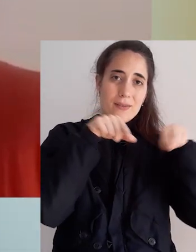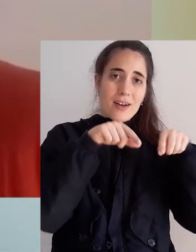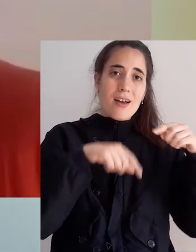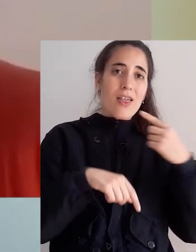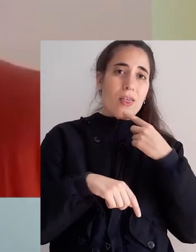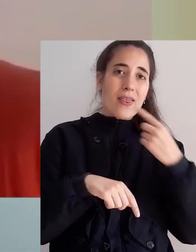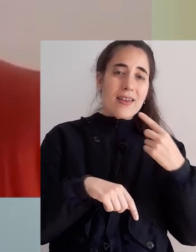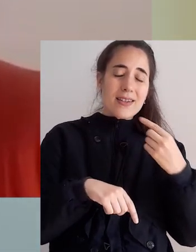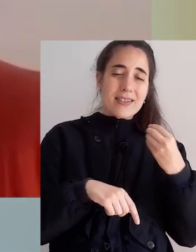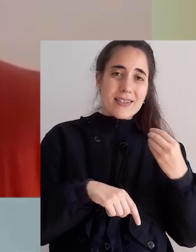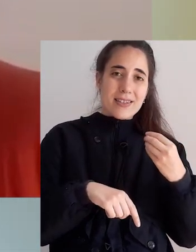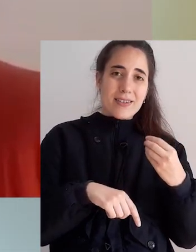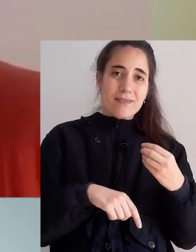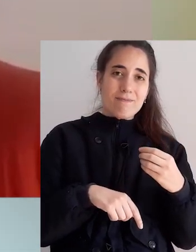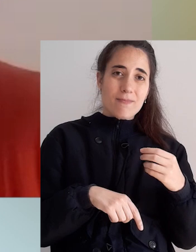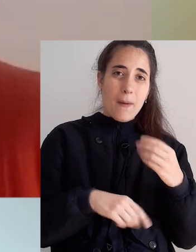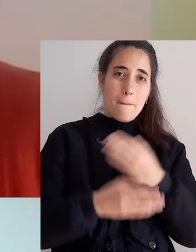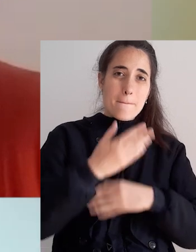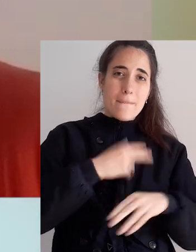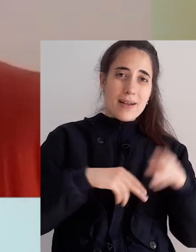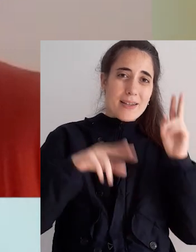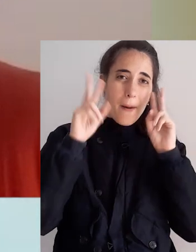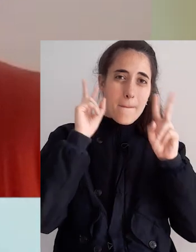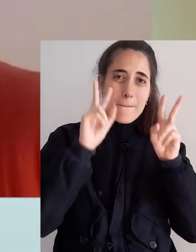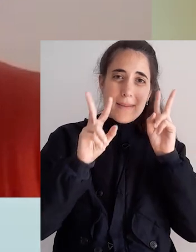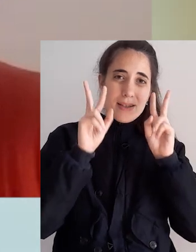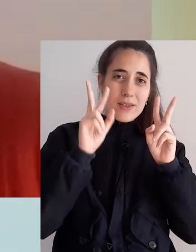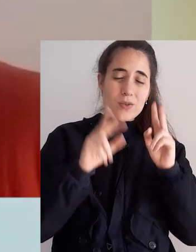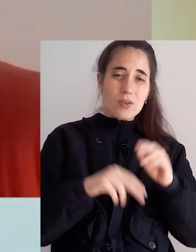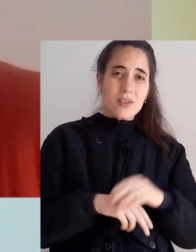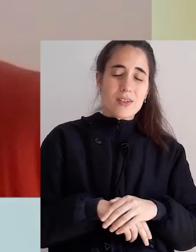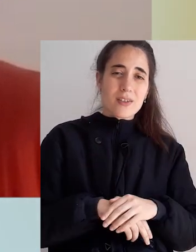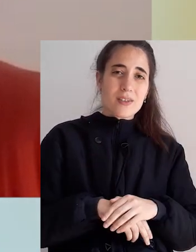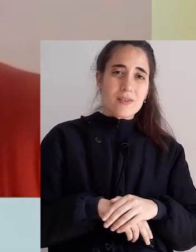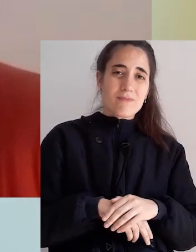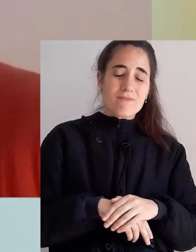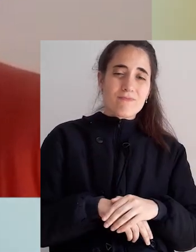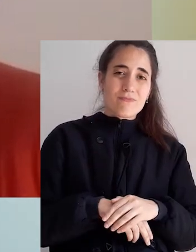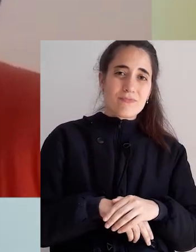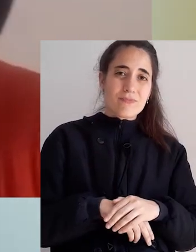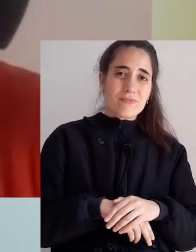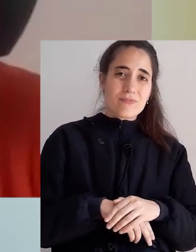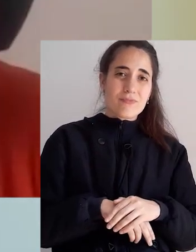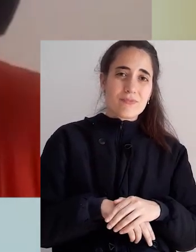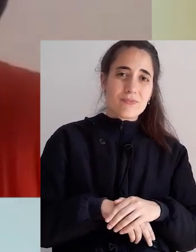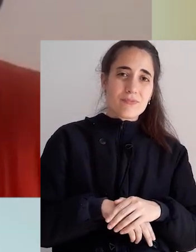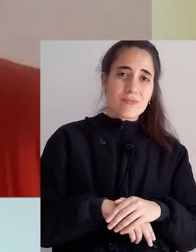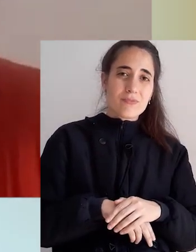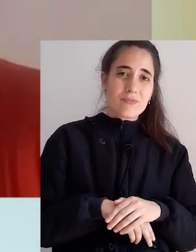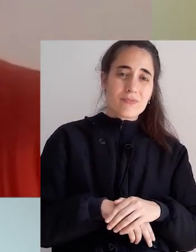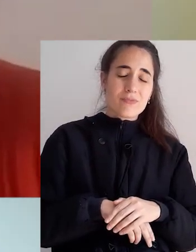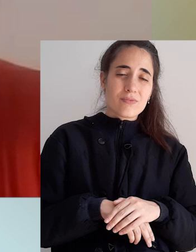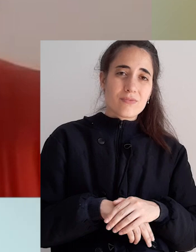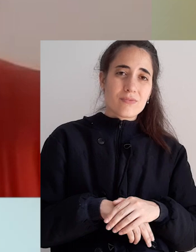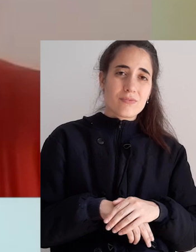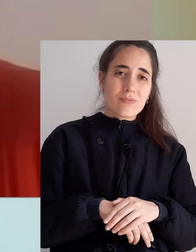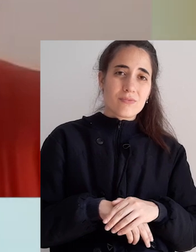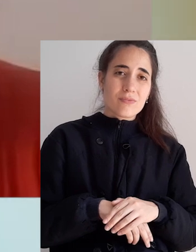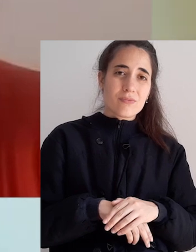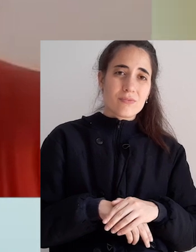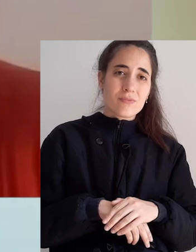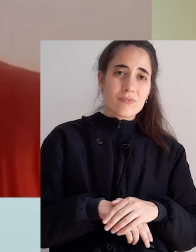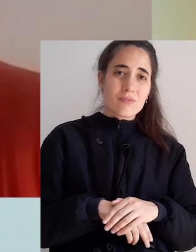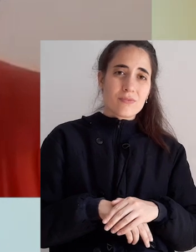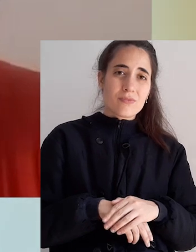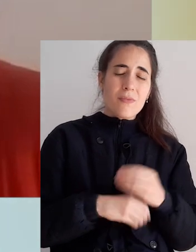los distintos colectivos, que para eso están en esos espacios. Bueno, Moni, te agradezco profundamente que nos